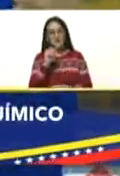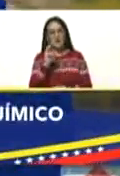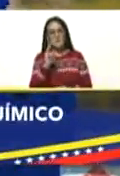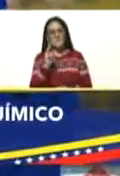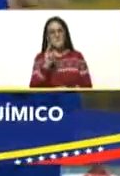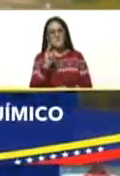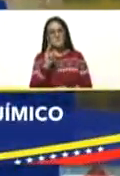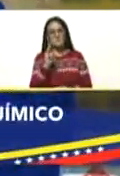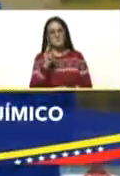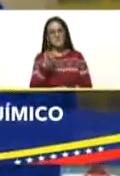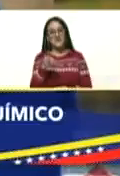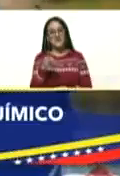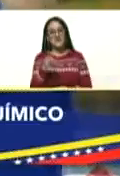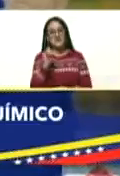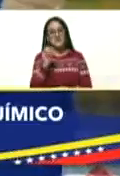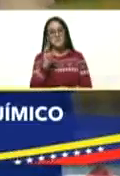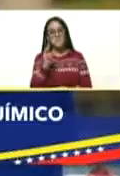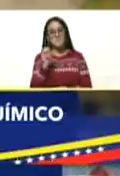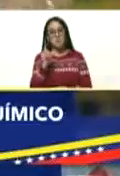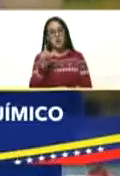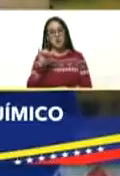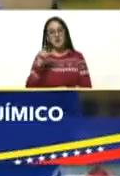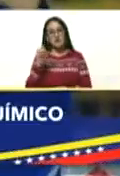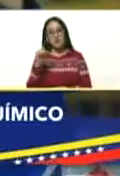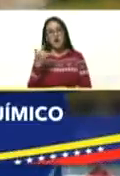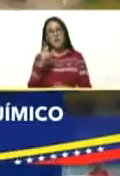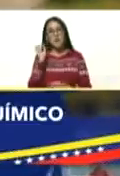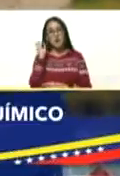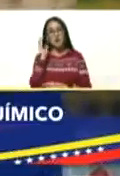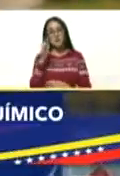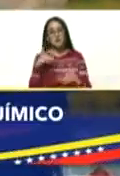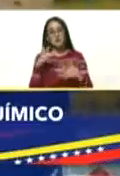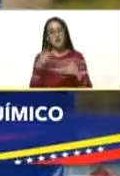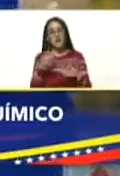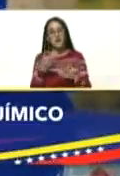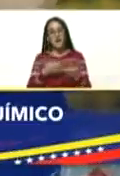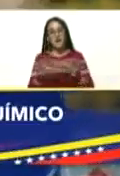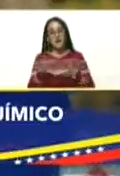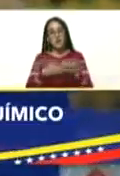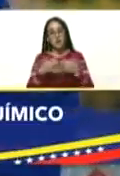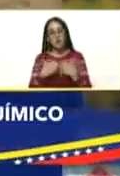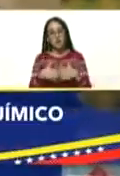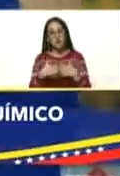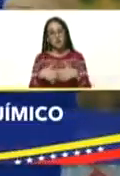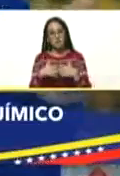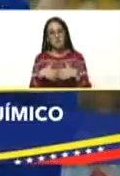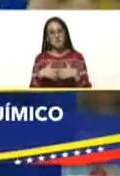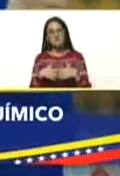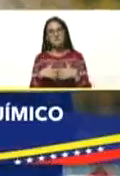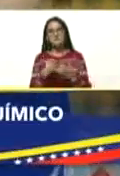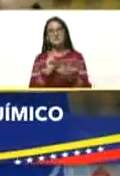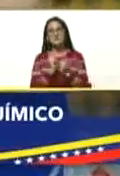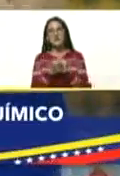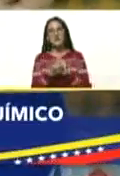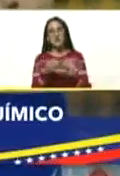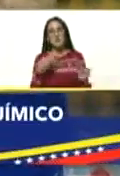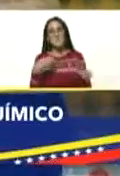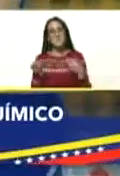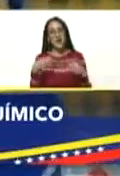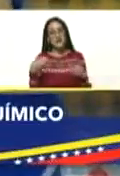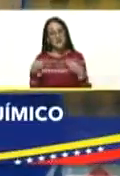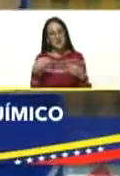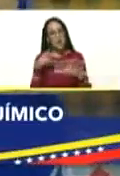hacer un congreso o una actividad de negocios con todas las empresas del transformador, que transforman el plástico. ¿Con